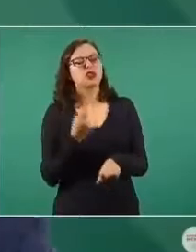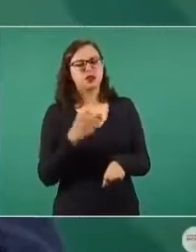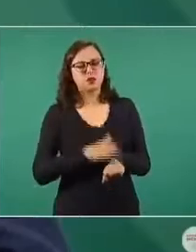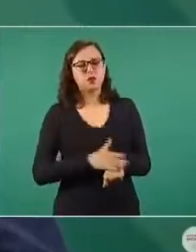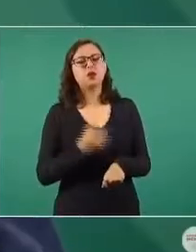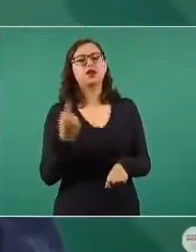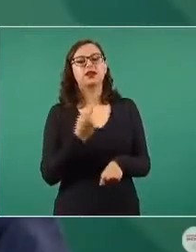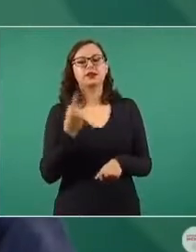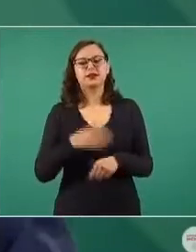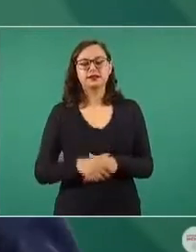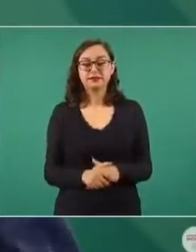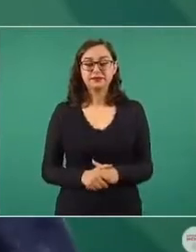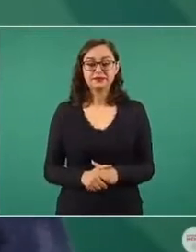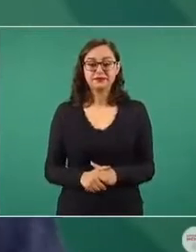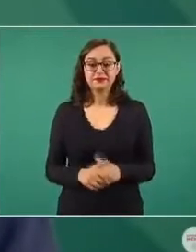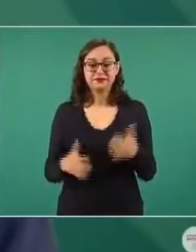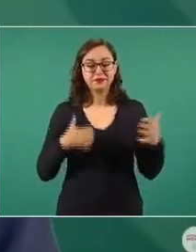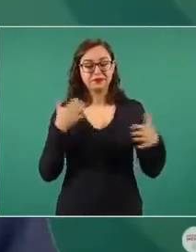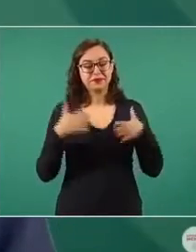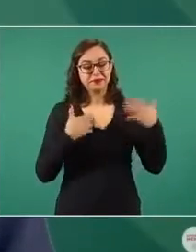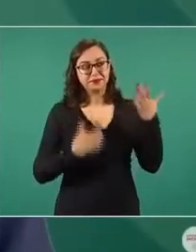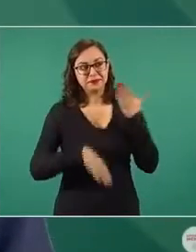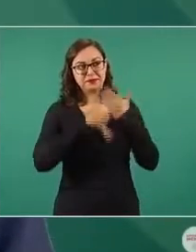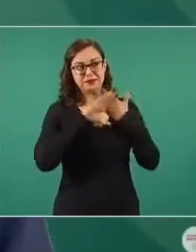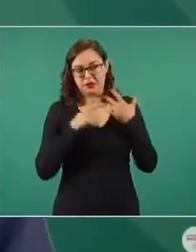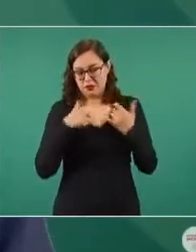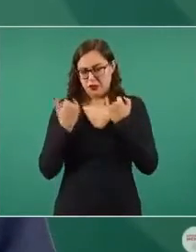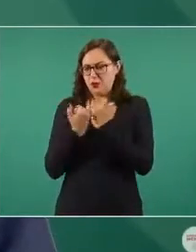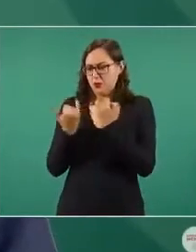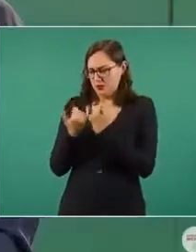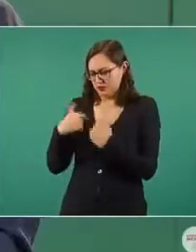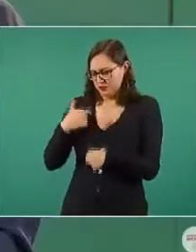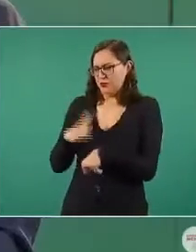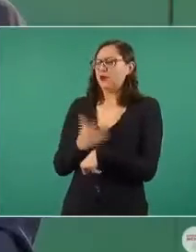que se enojen conmigo?